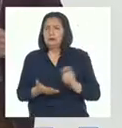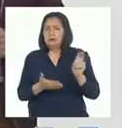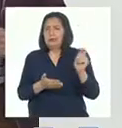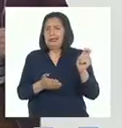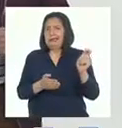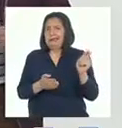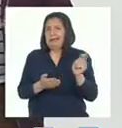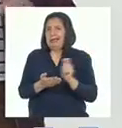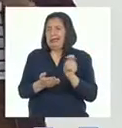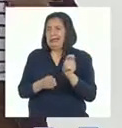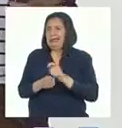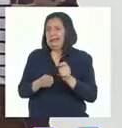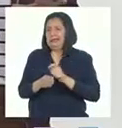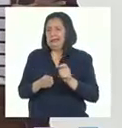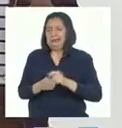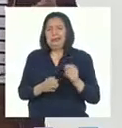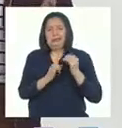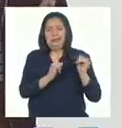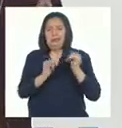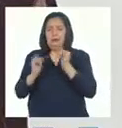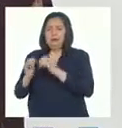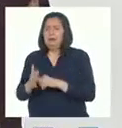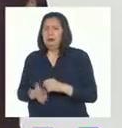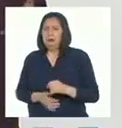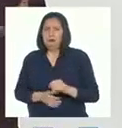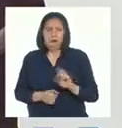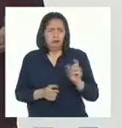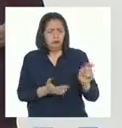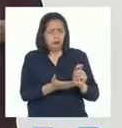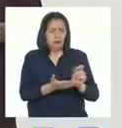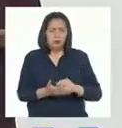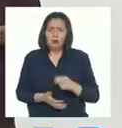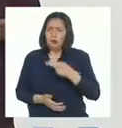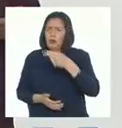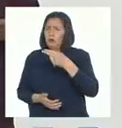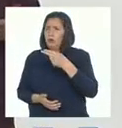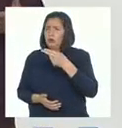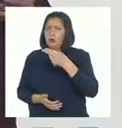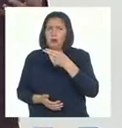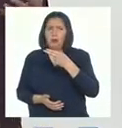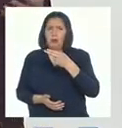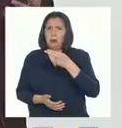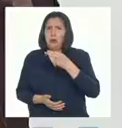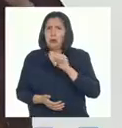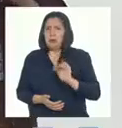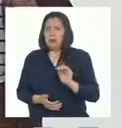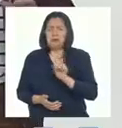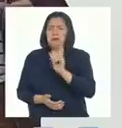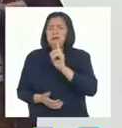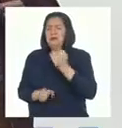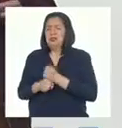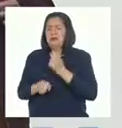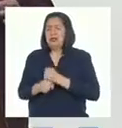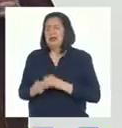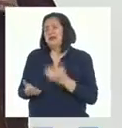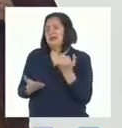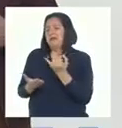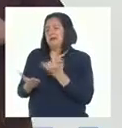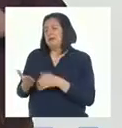tarea individual. Todos trabajan, menos Humberto, quien empieza a dibujar peces, muñecos y